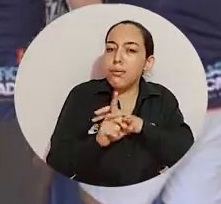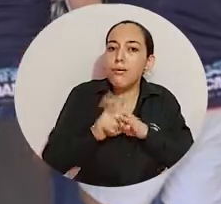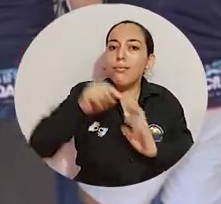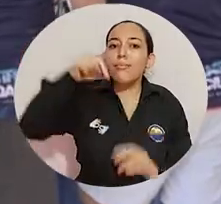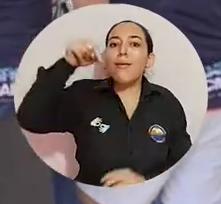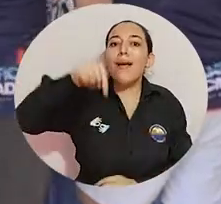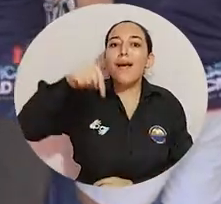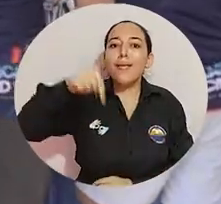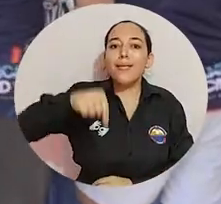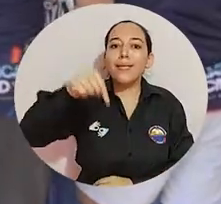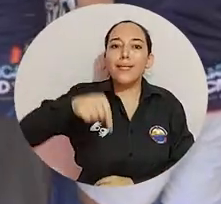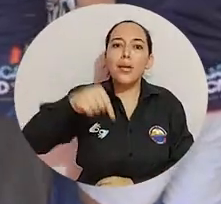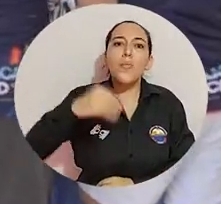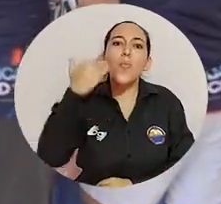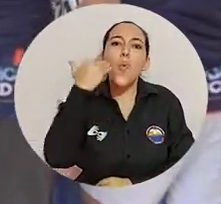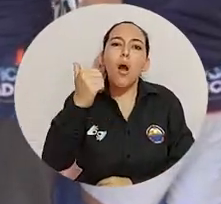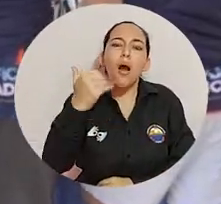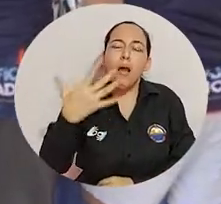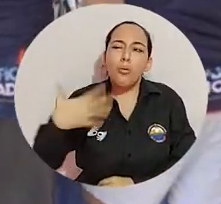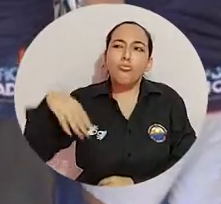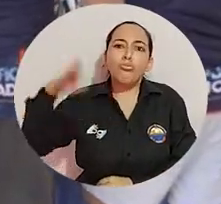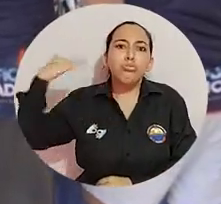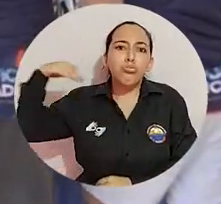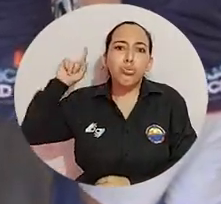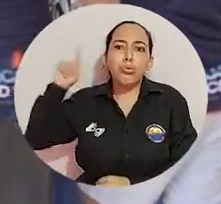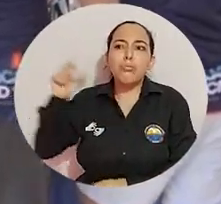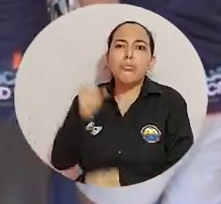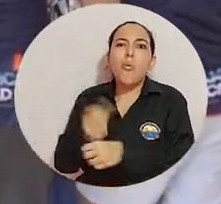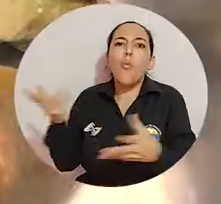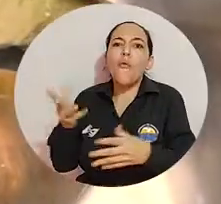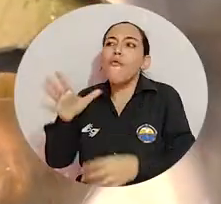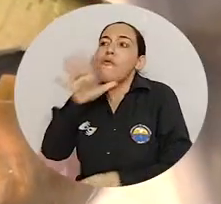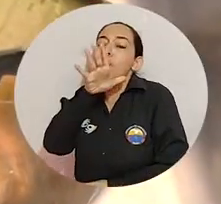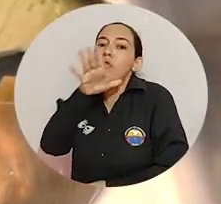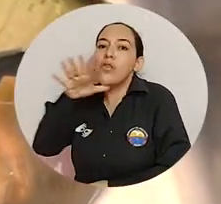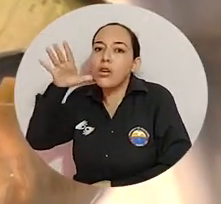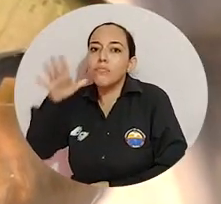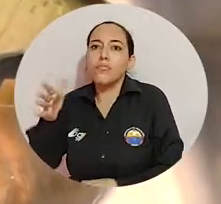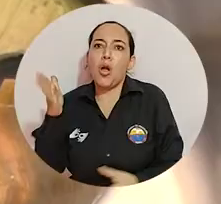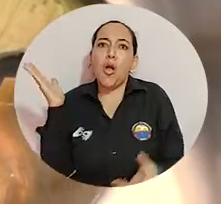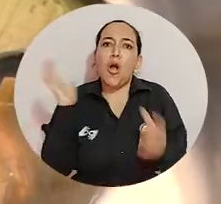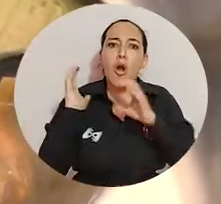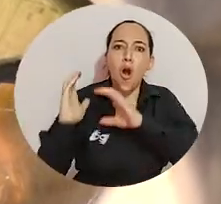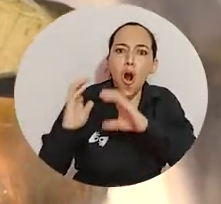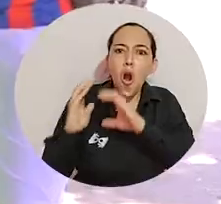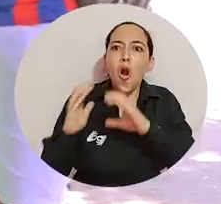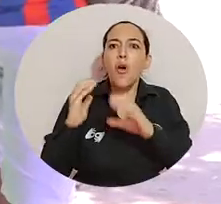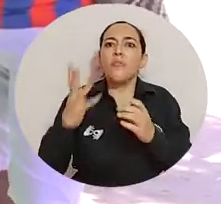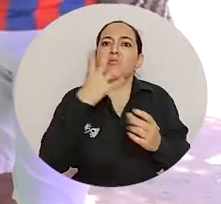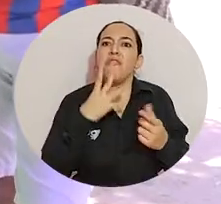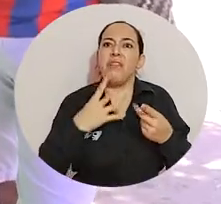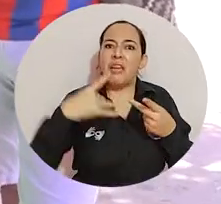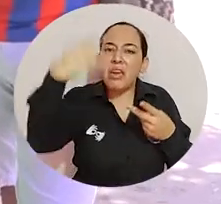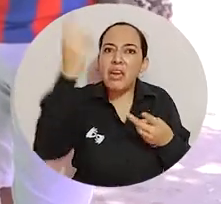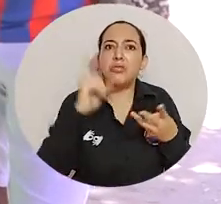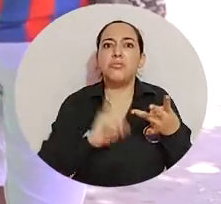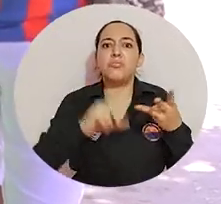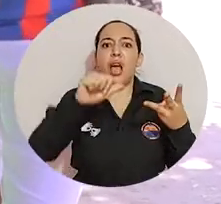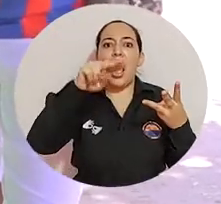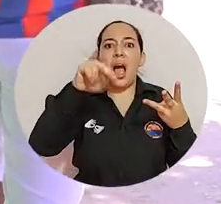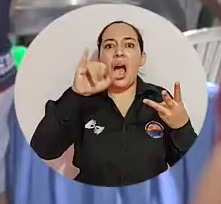de aquí Mamatoco viejas, porque muchas de ellas trabajaban en fincas, que es coco, queso, anís, la